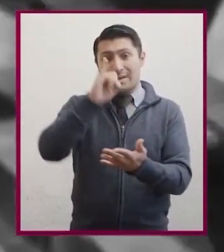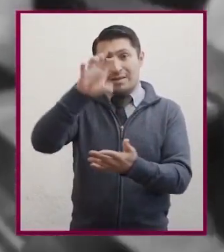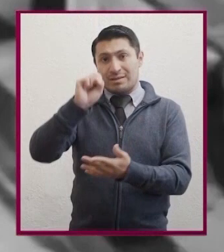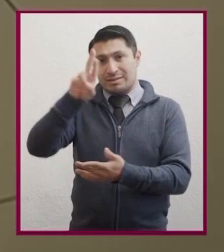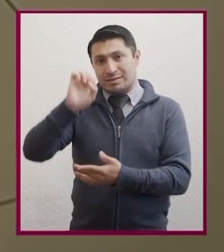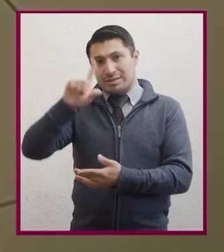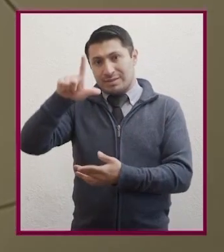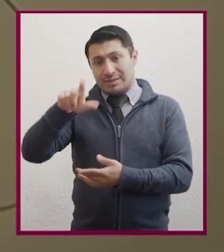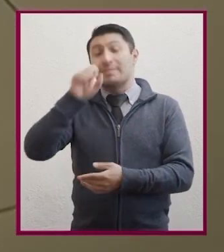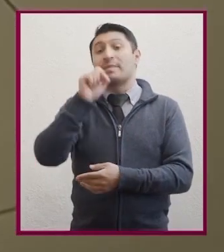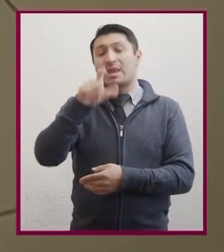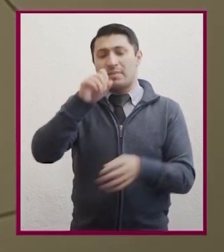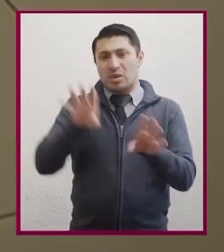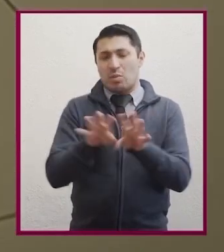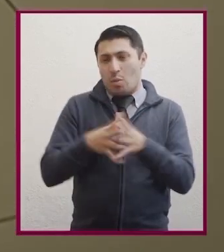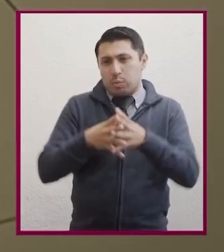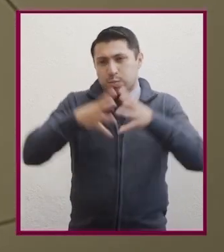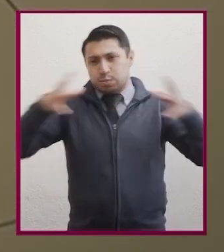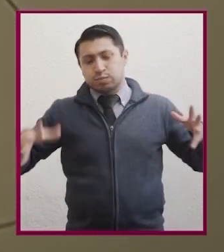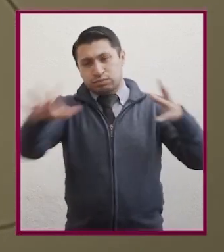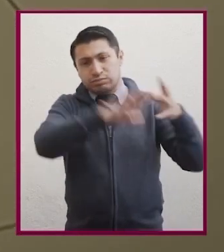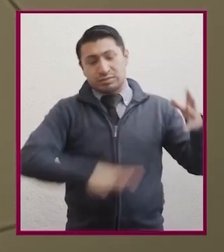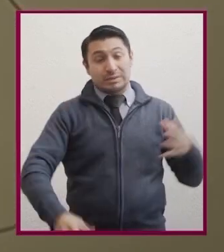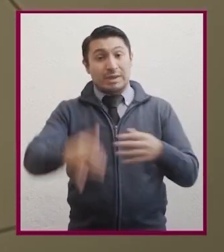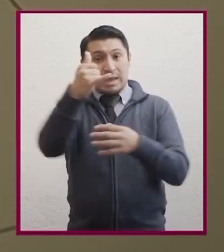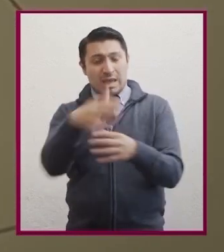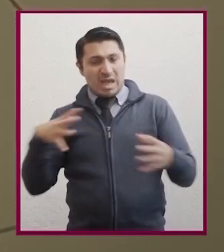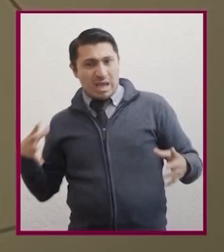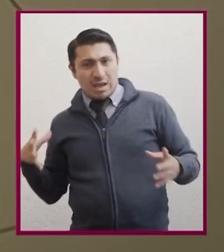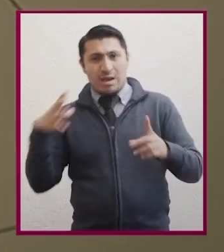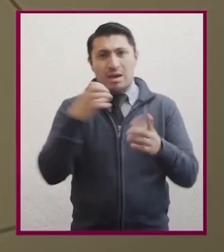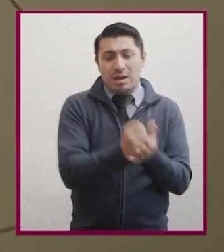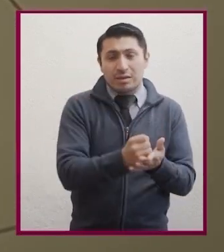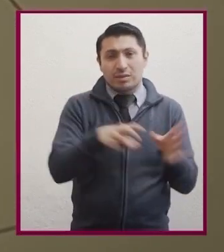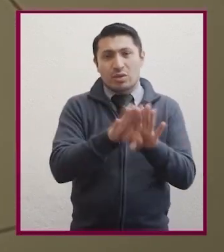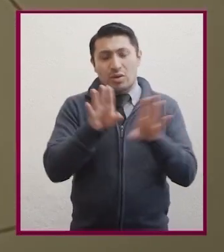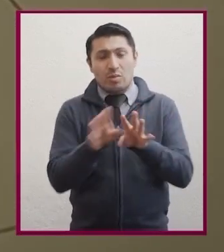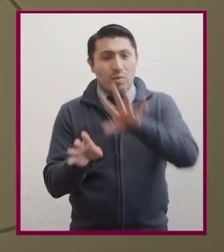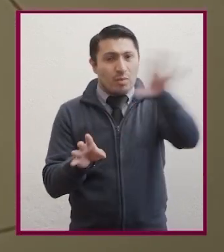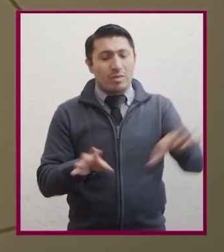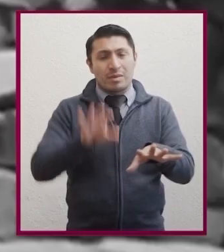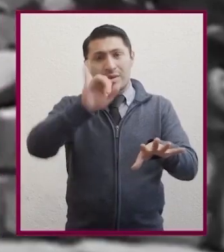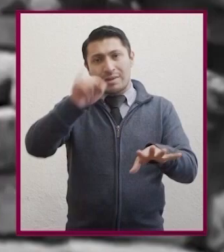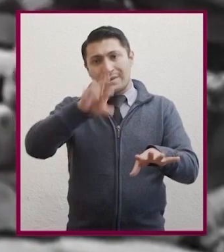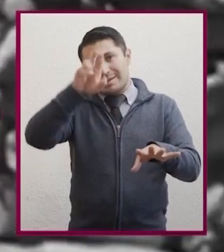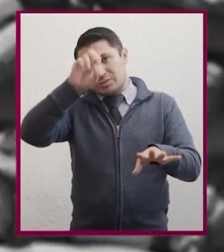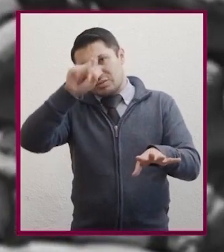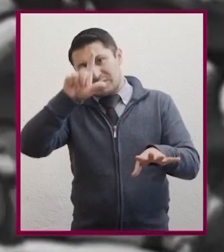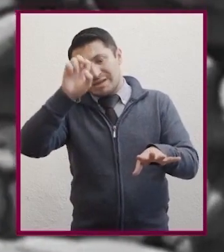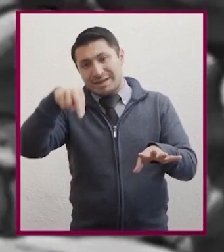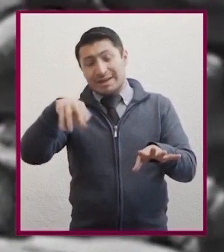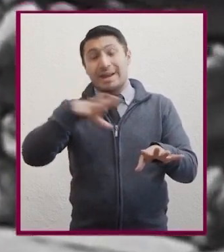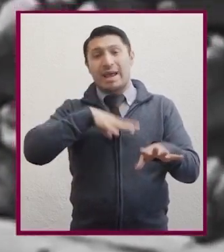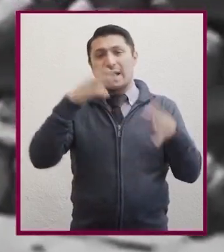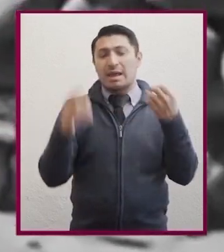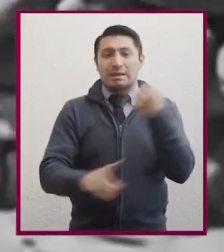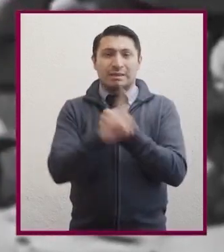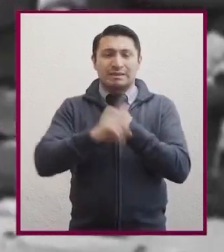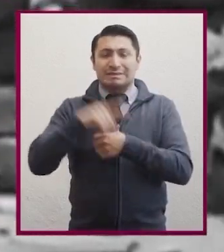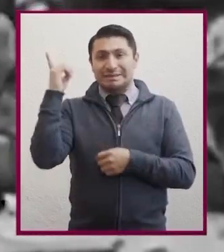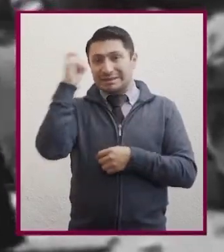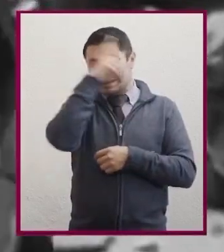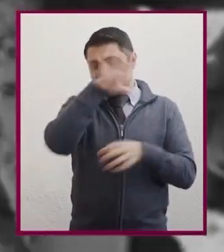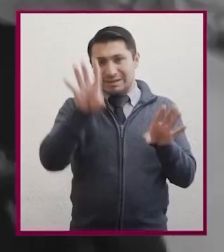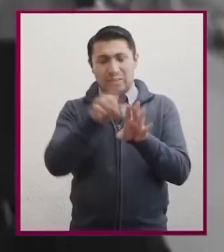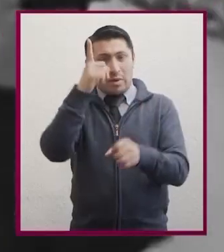Israel, también la ampliación de su territorio y la conquista de la parte occidental de Jerusalén. Una de las grandes consecuencias que